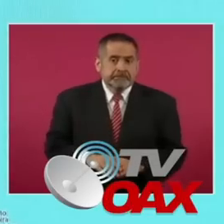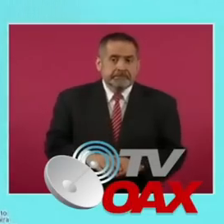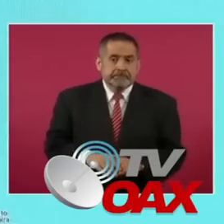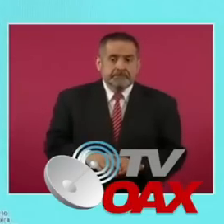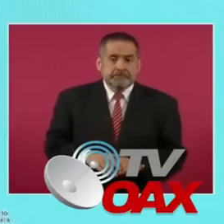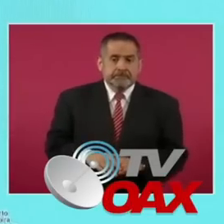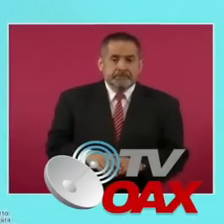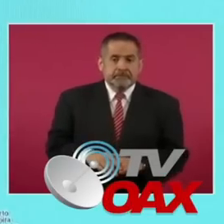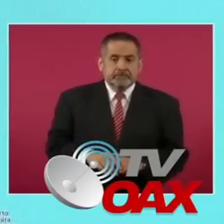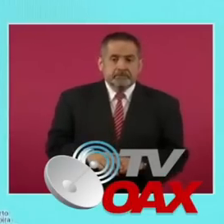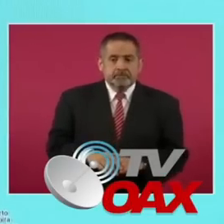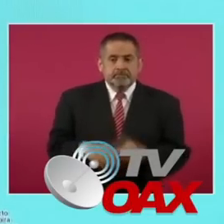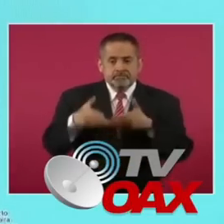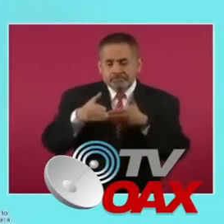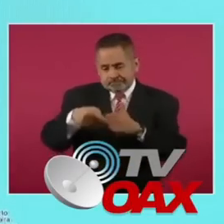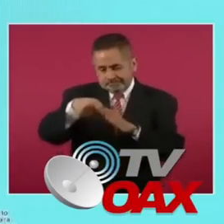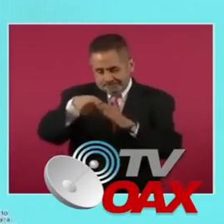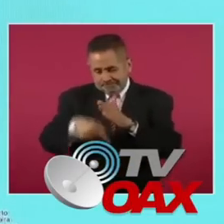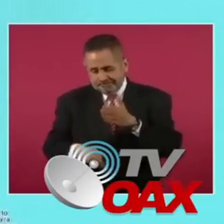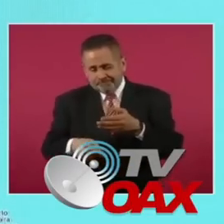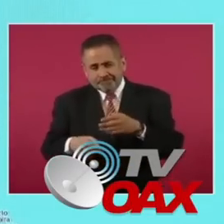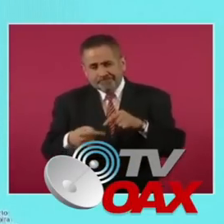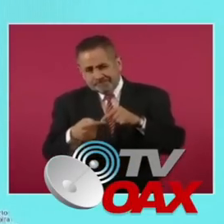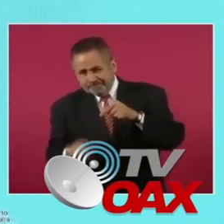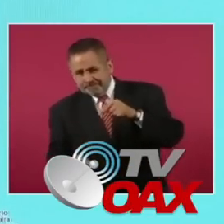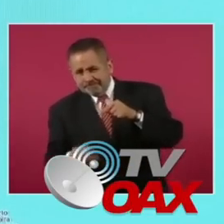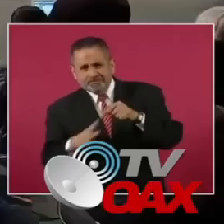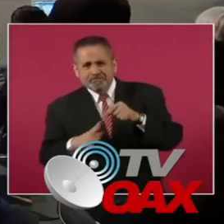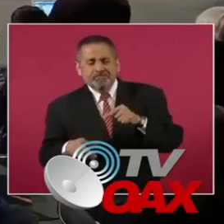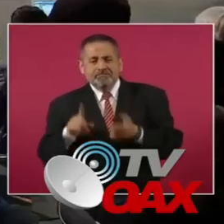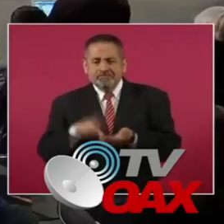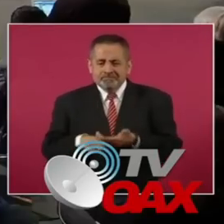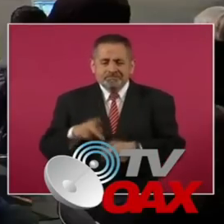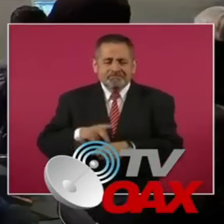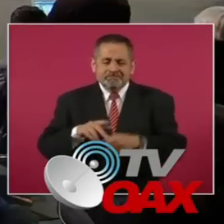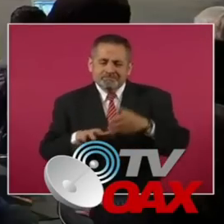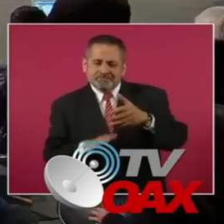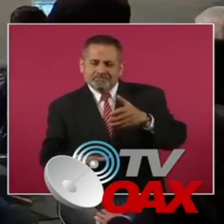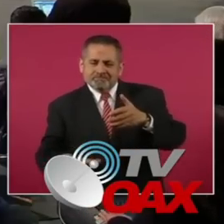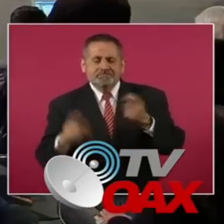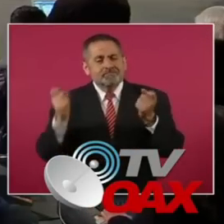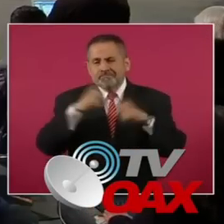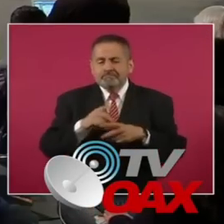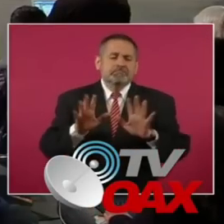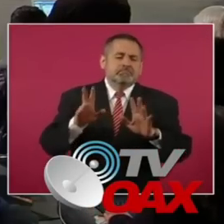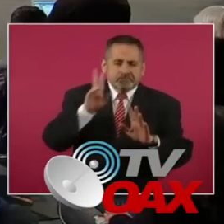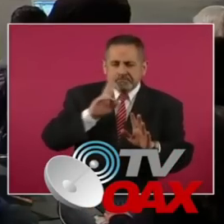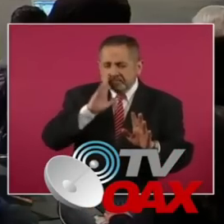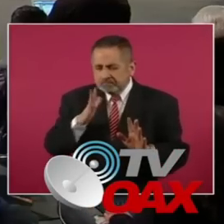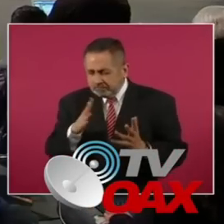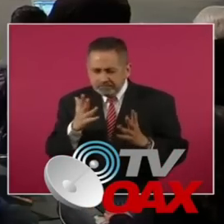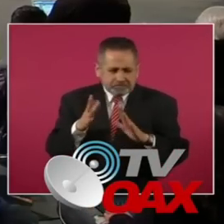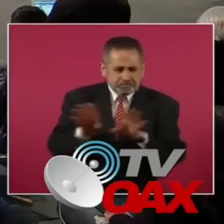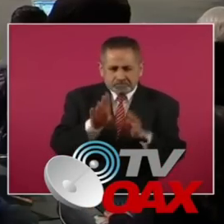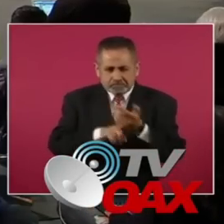No tiene calado suficiente. No, y además es roca y es muy... Para... Sí, pero estamos buscando.